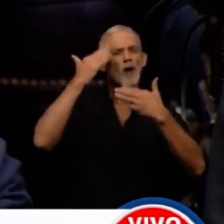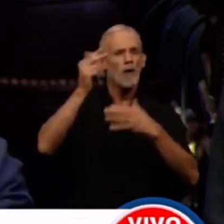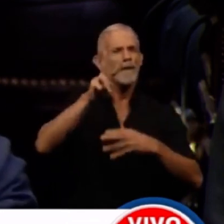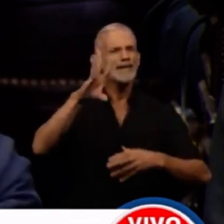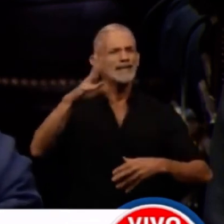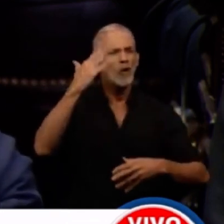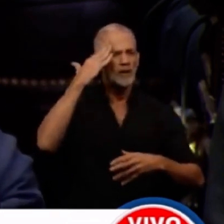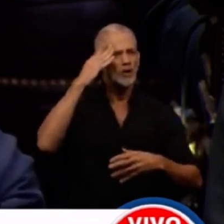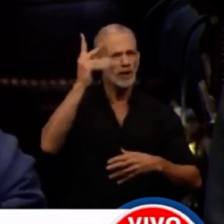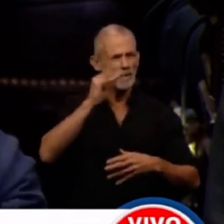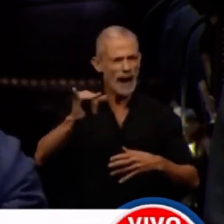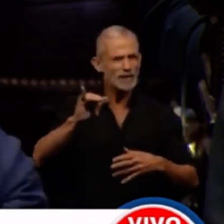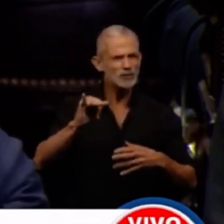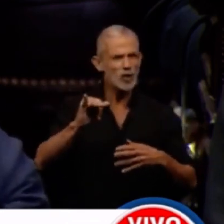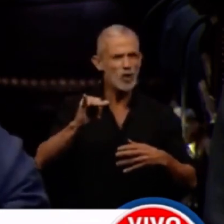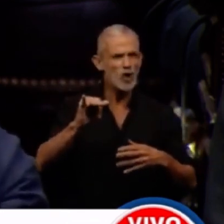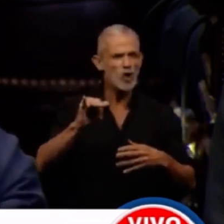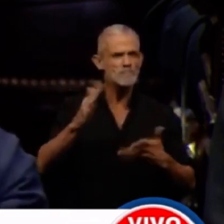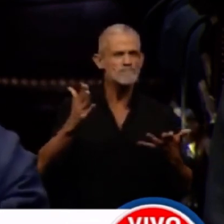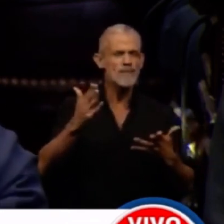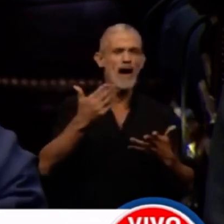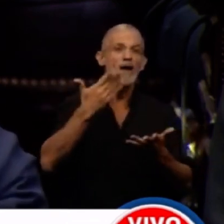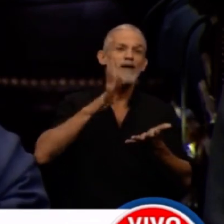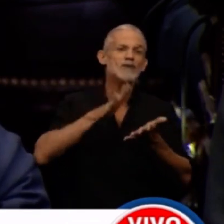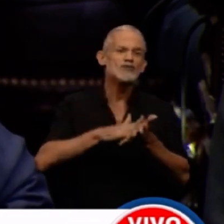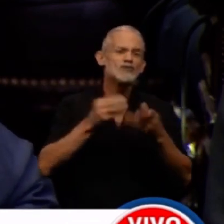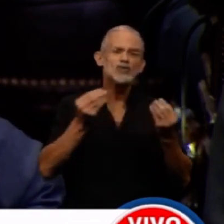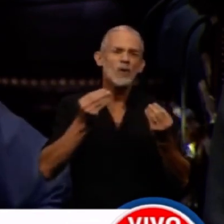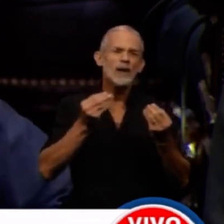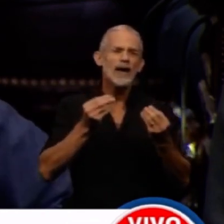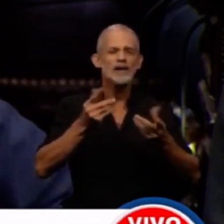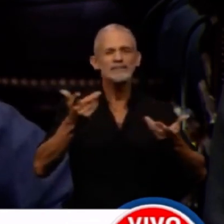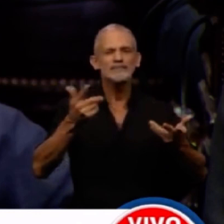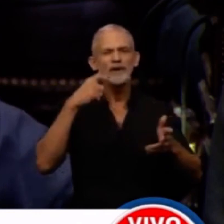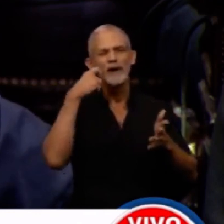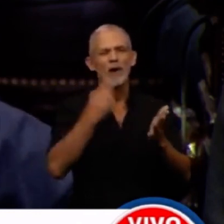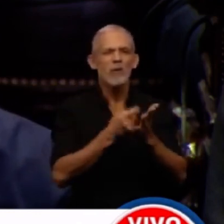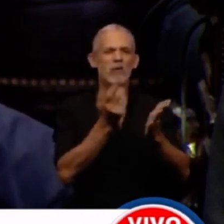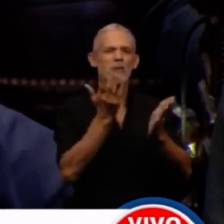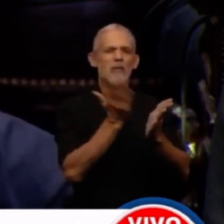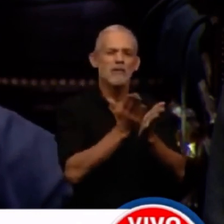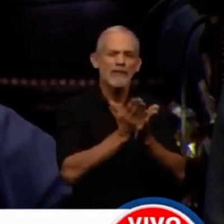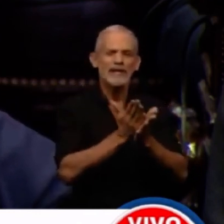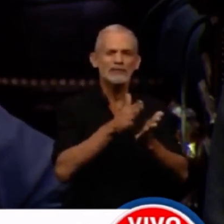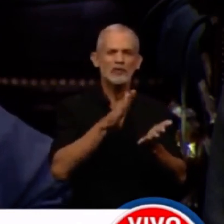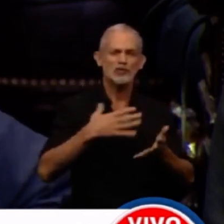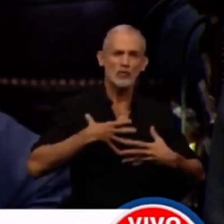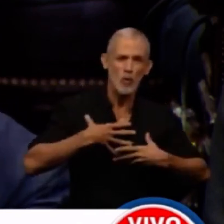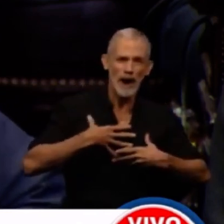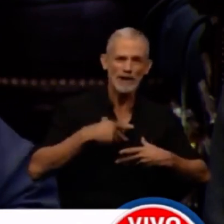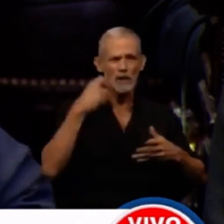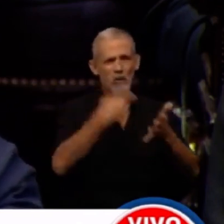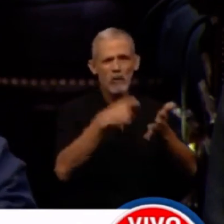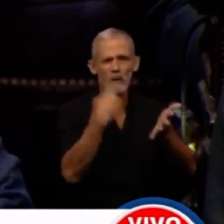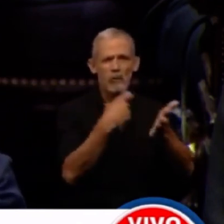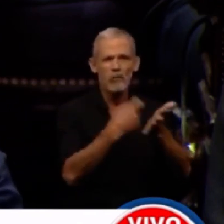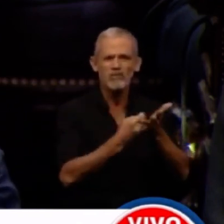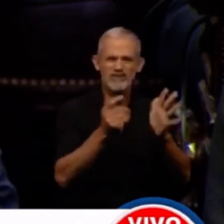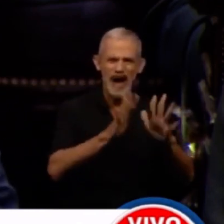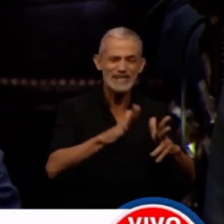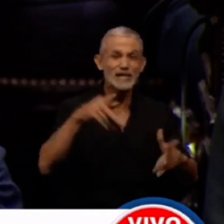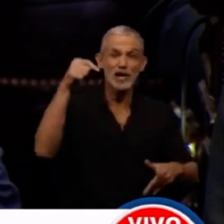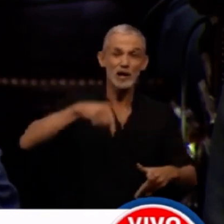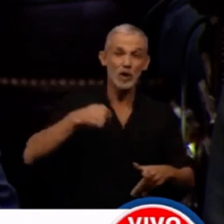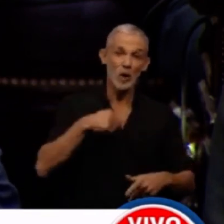24 de marzo, haciendo alusión a las violaciones, a las graves violaciones a los derechos humanos, y hoy no se